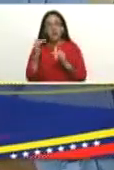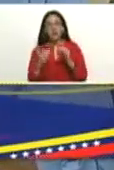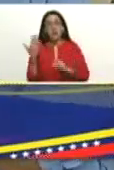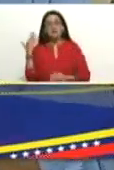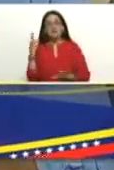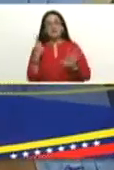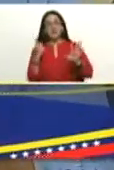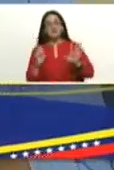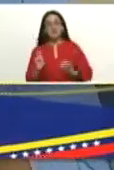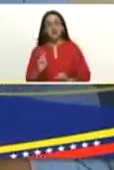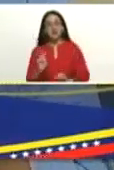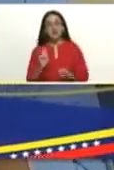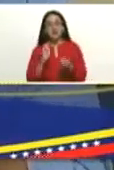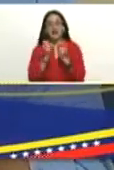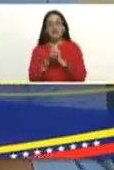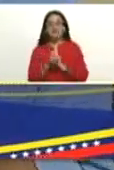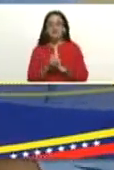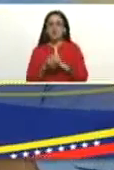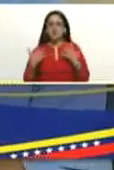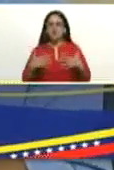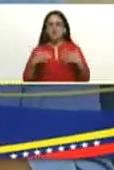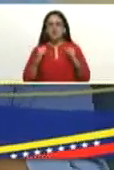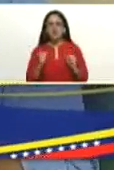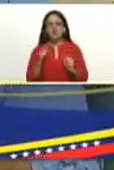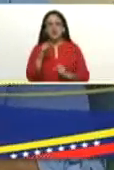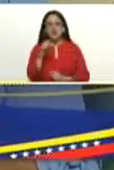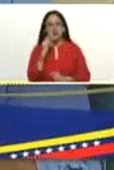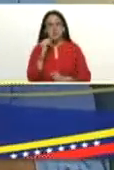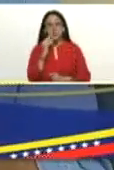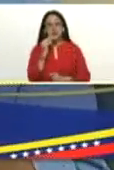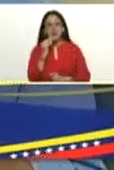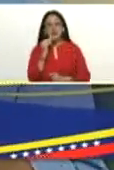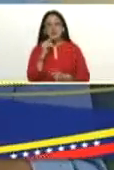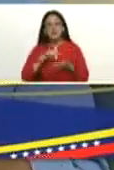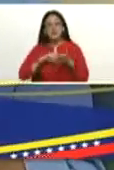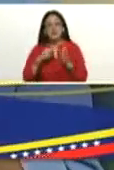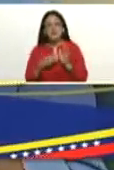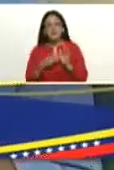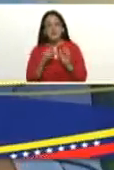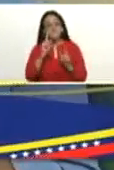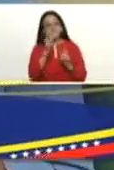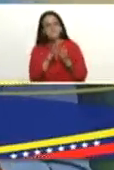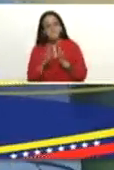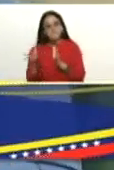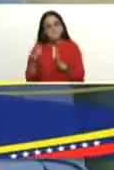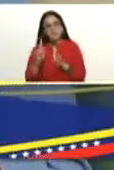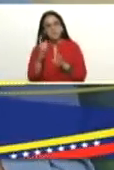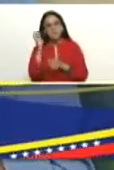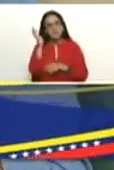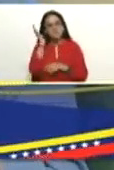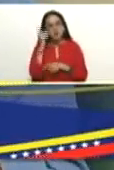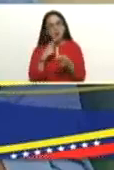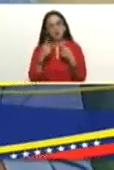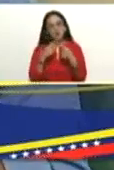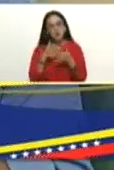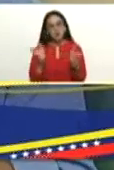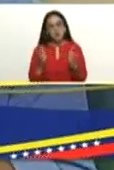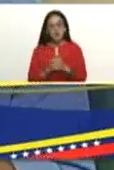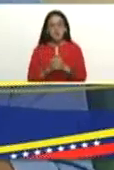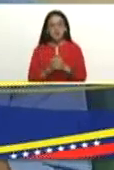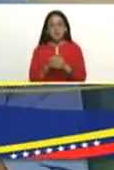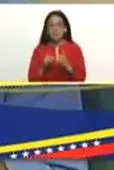meses. Miren el cambio radical que dimos. Esa experiencia nos permitió en el primer periodo hacer el primer referéndum, la primera consulta, donde